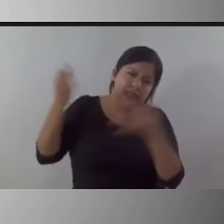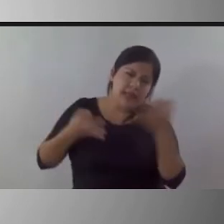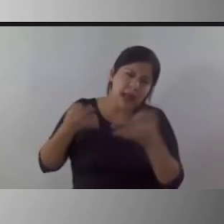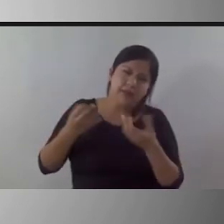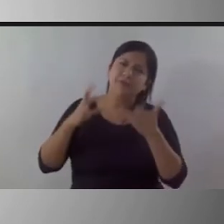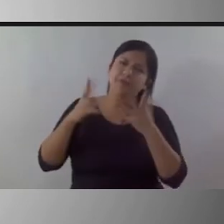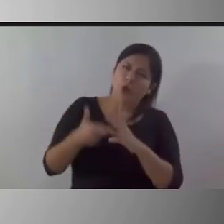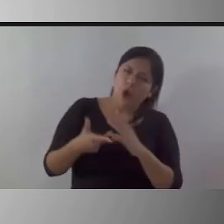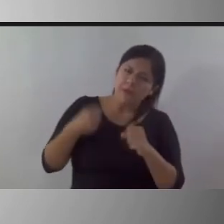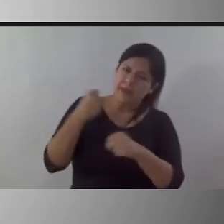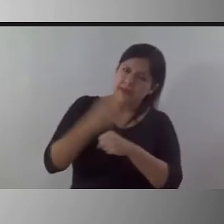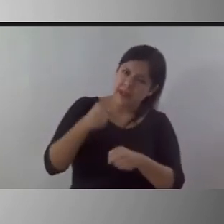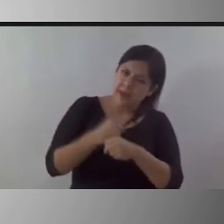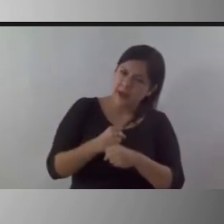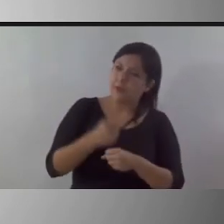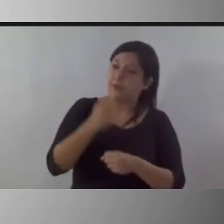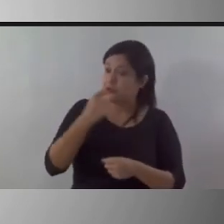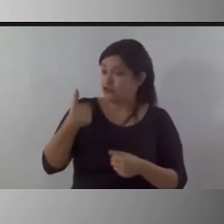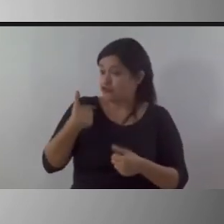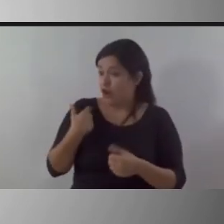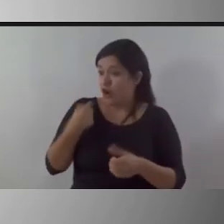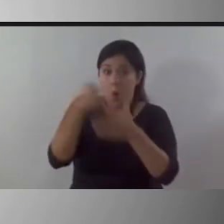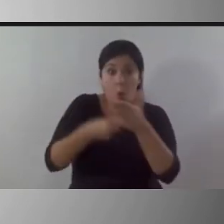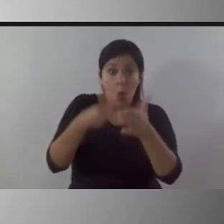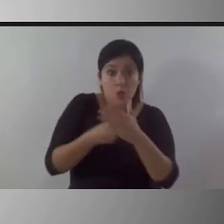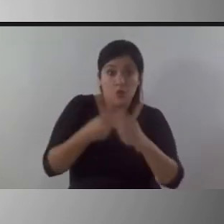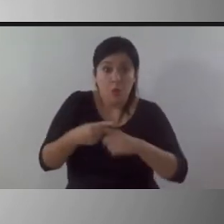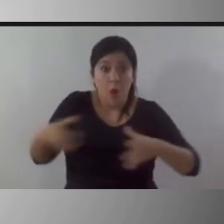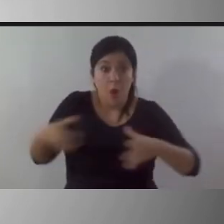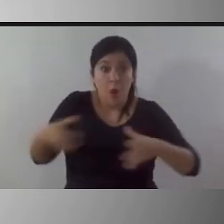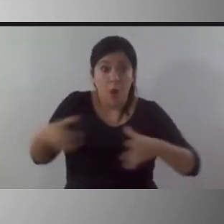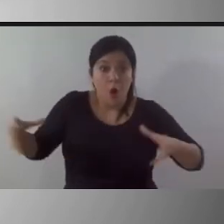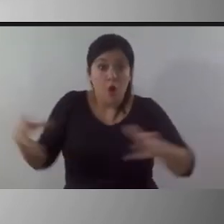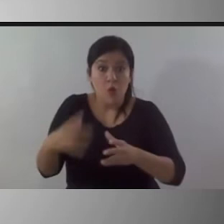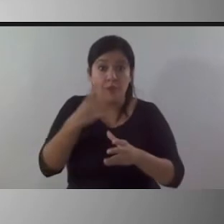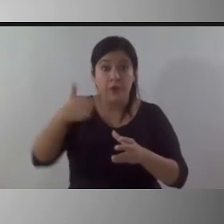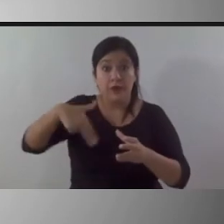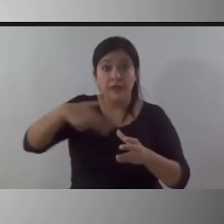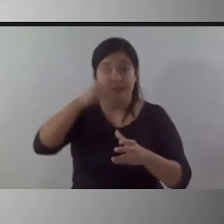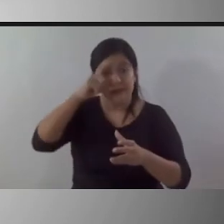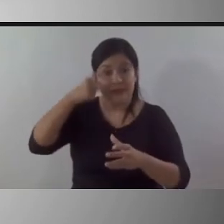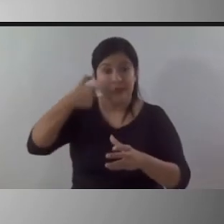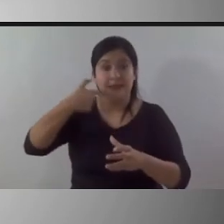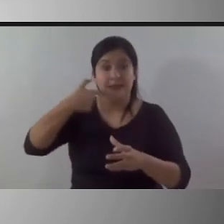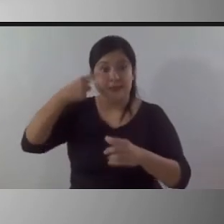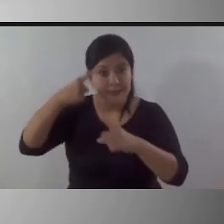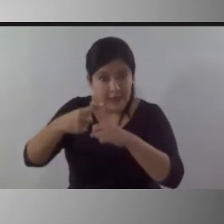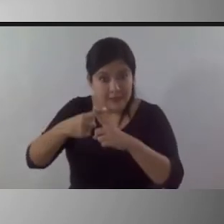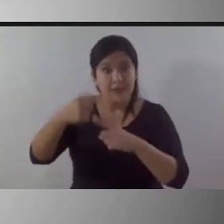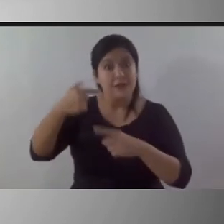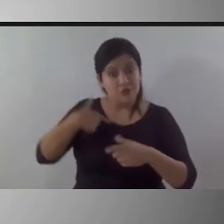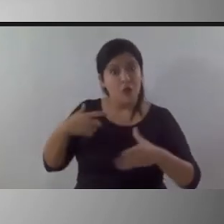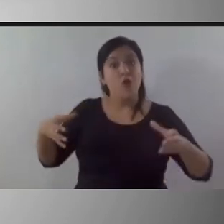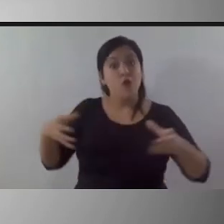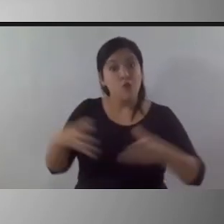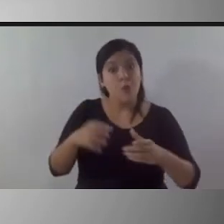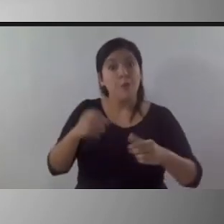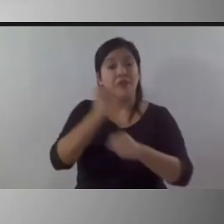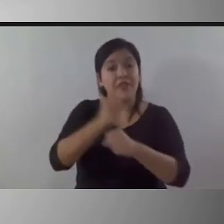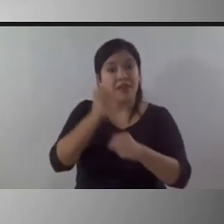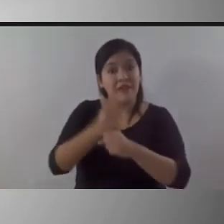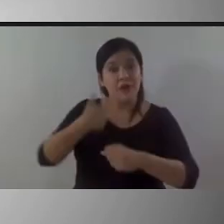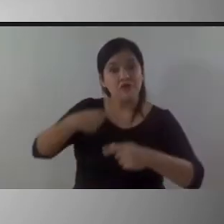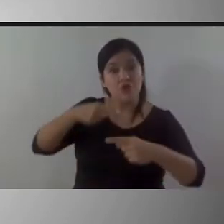alguien, más que ser un activista intersex, yo como coordino, más dirigir mi trabajo, coordino un grupo de trabajo que se